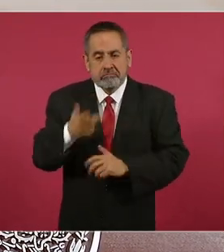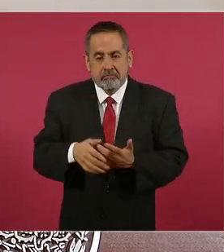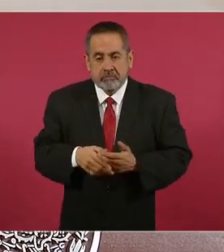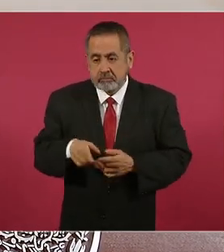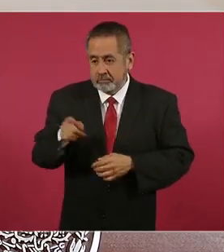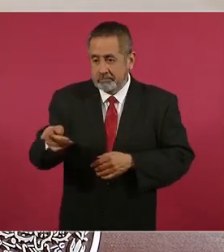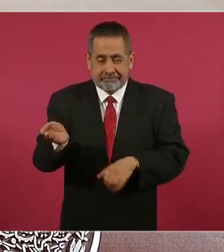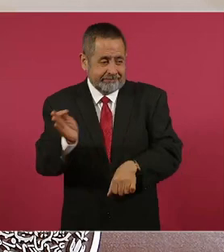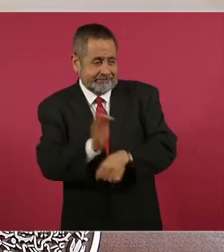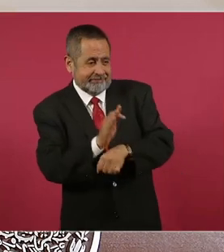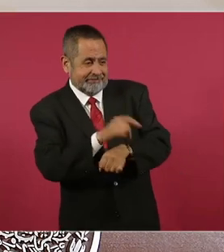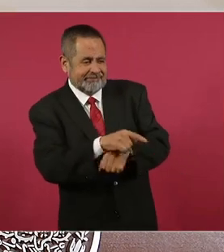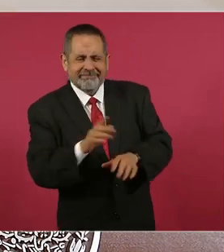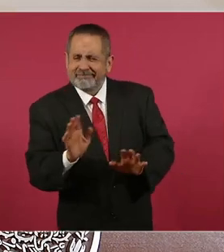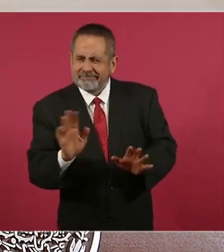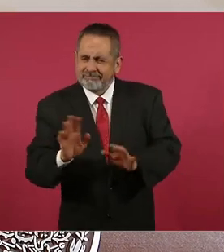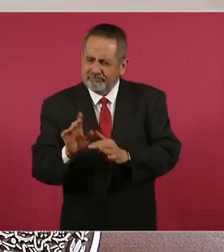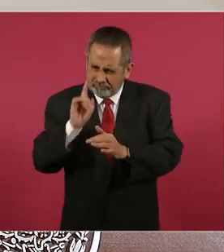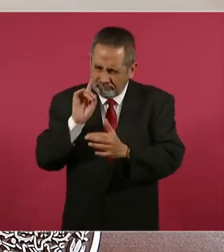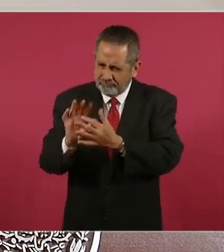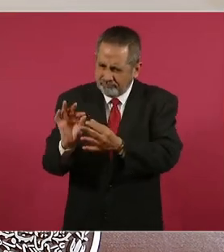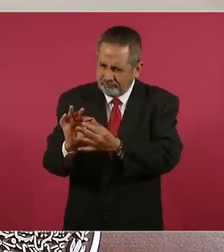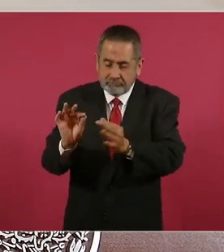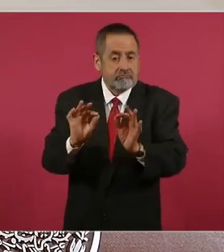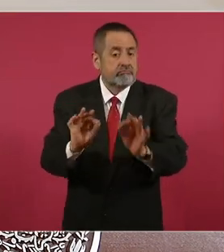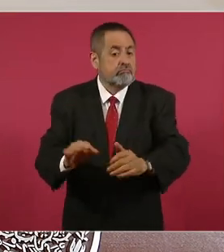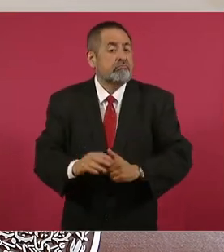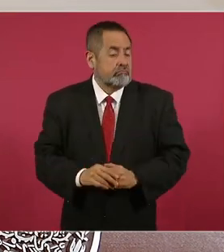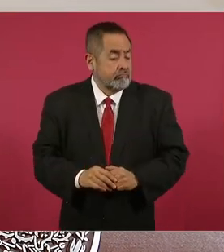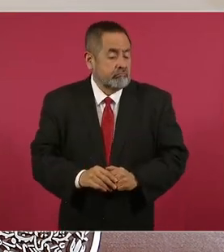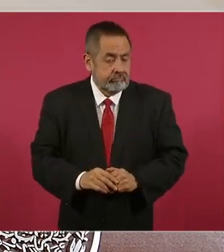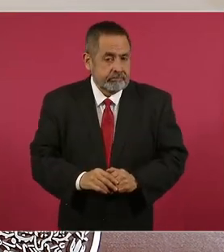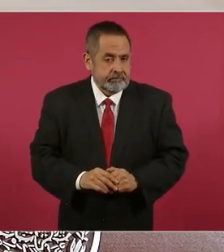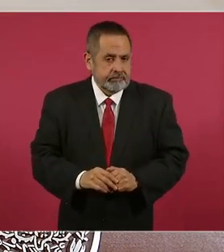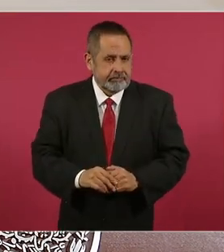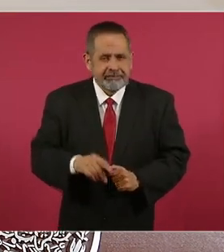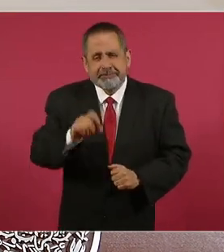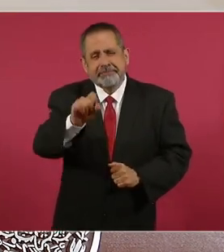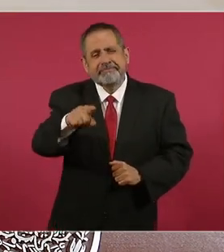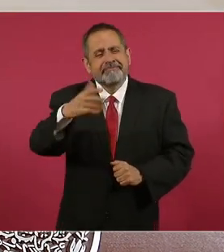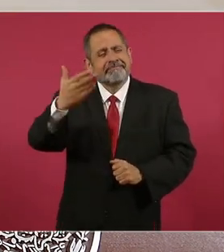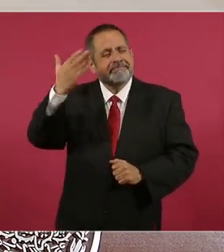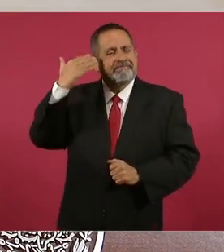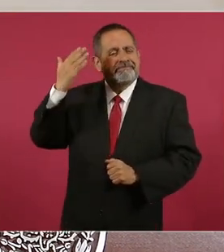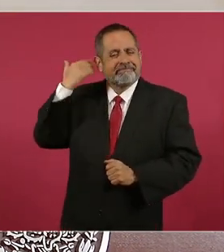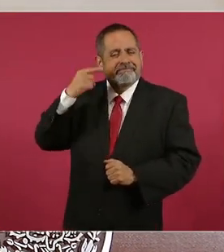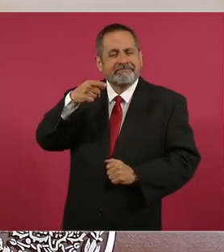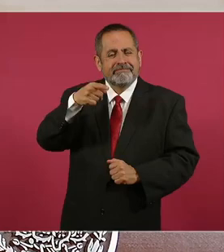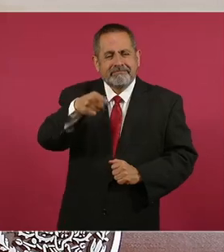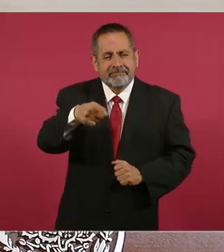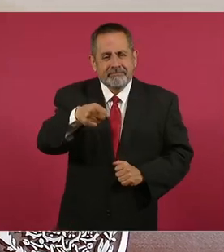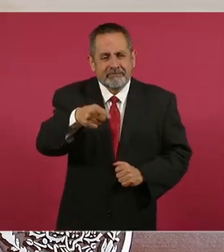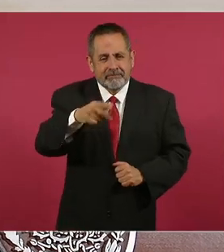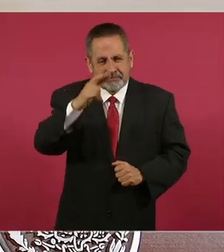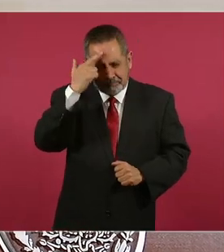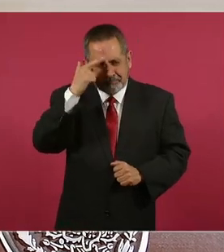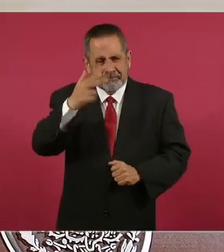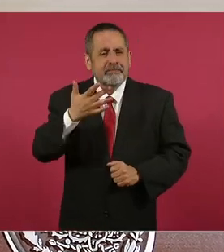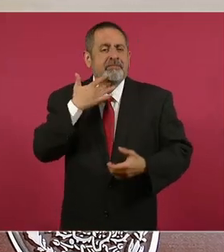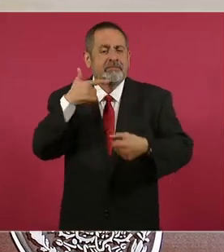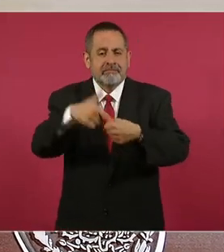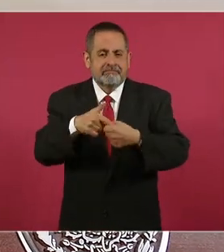proteger a delincuentes. Esto pasaba cuando estaba en su apogeo el